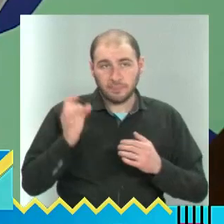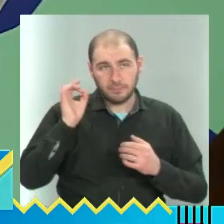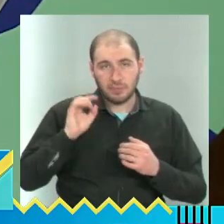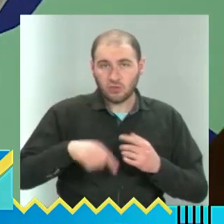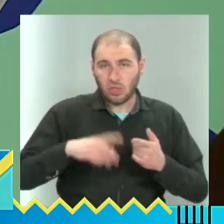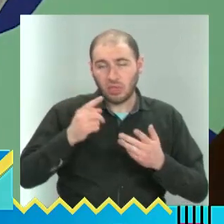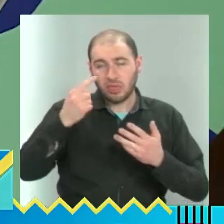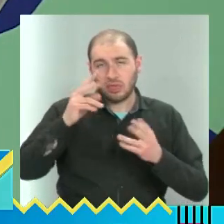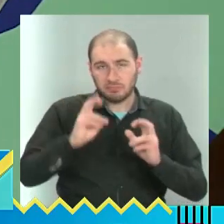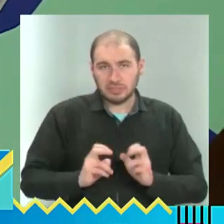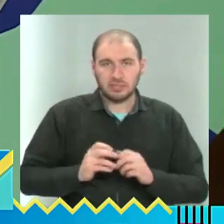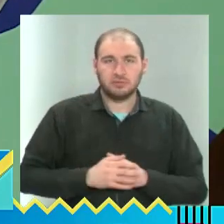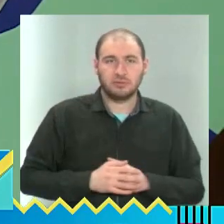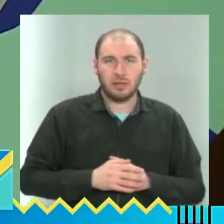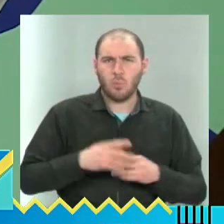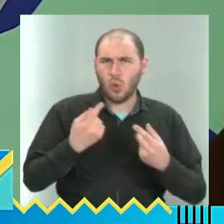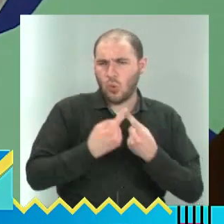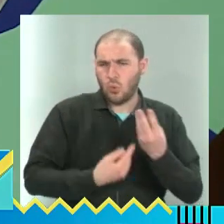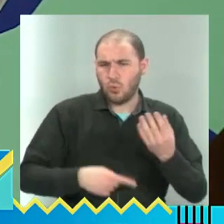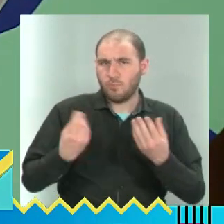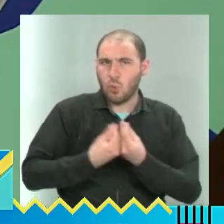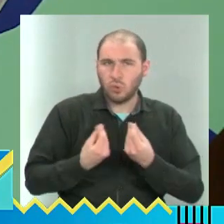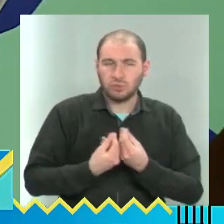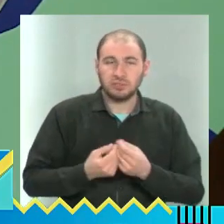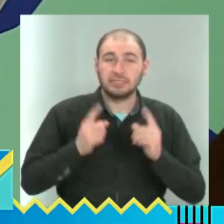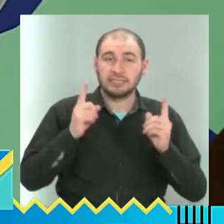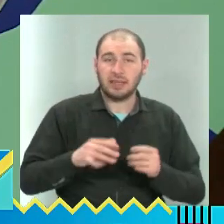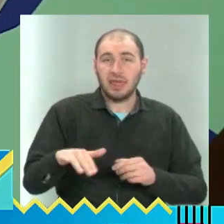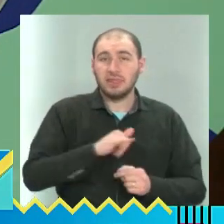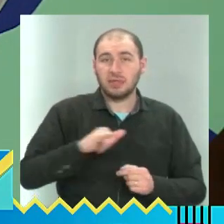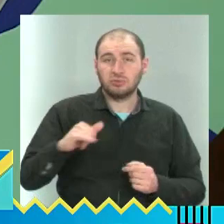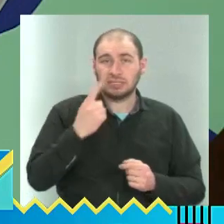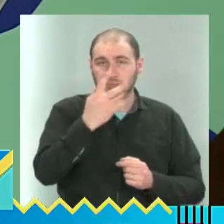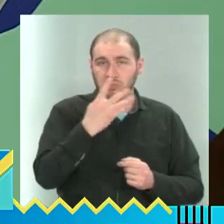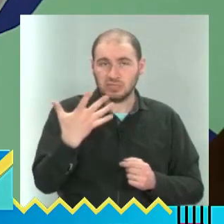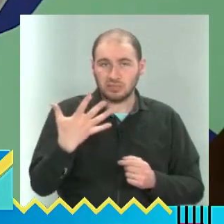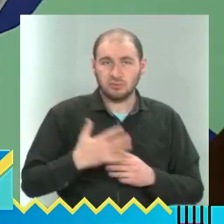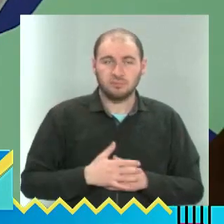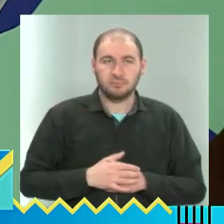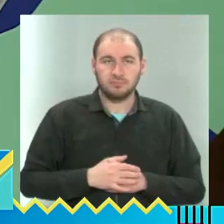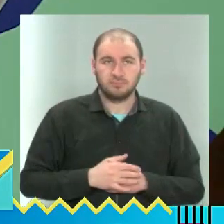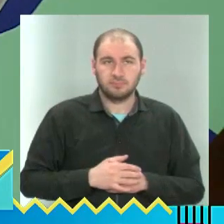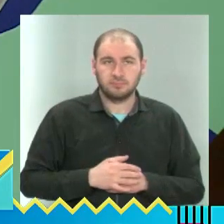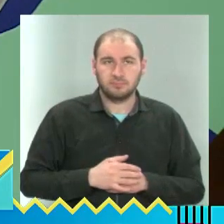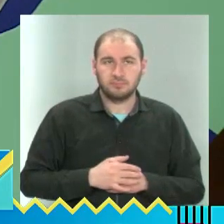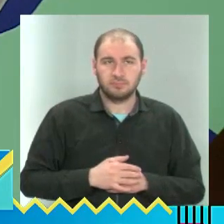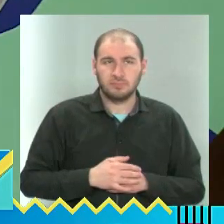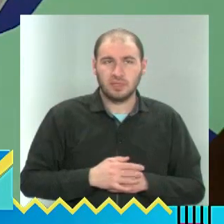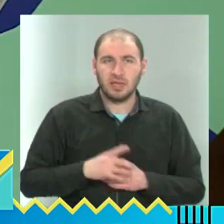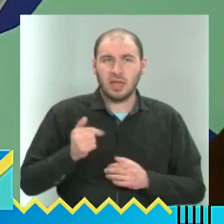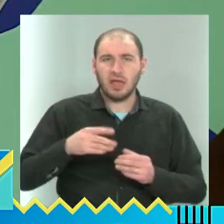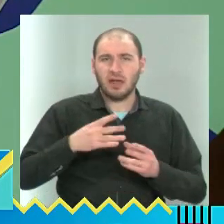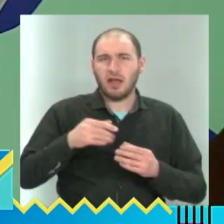nosotros los investigamos, y la mayoría, incluso las denuncias del 145 sobre todo, se